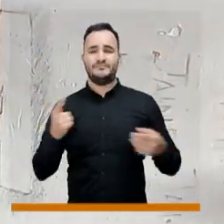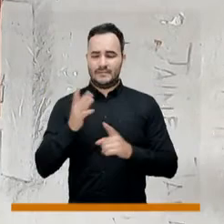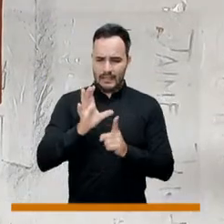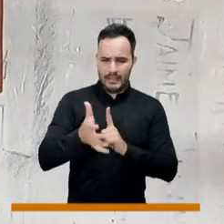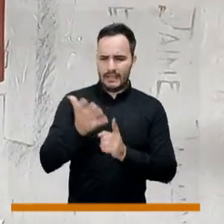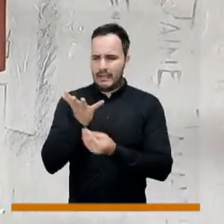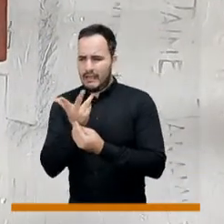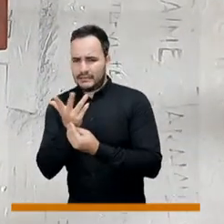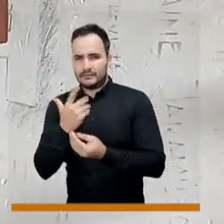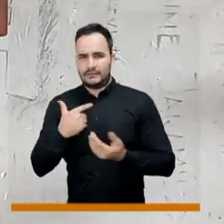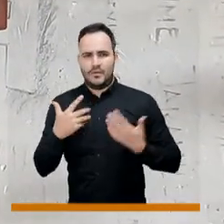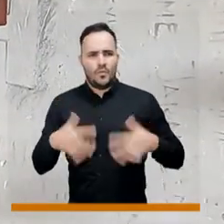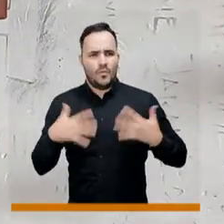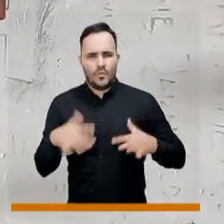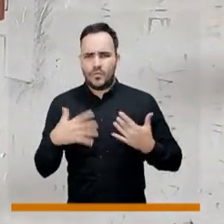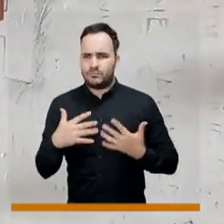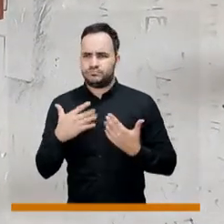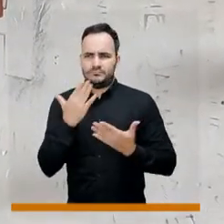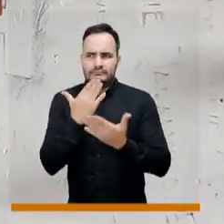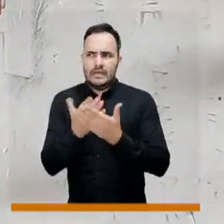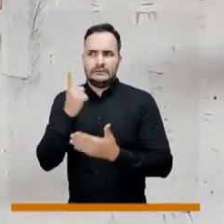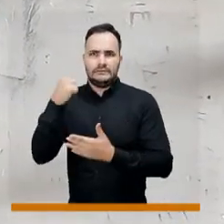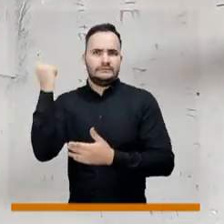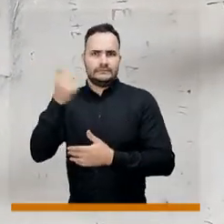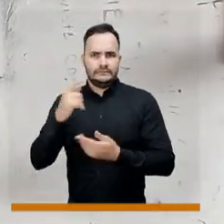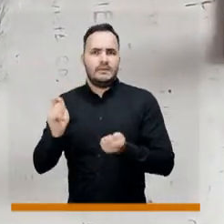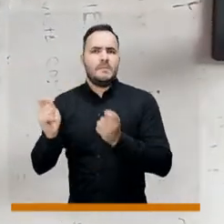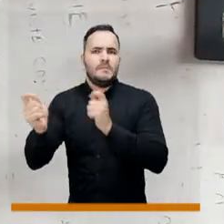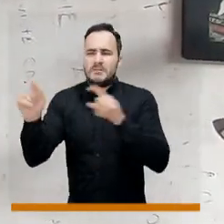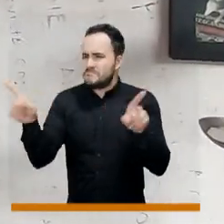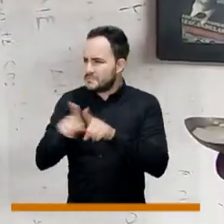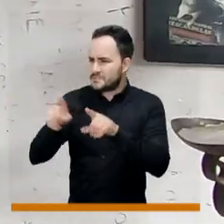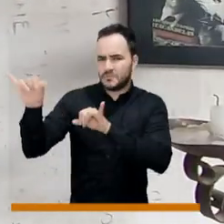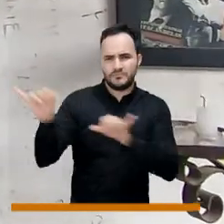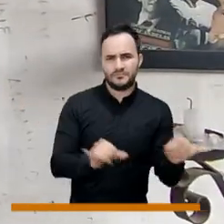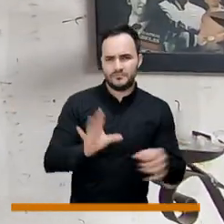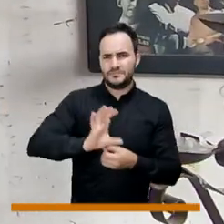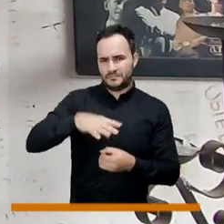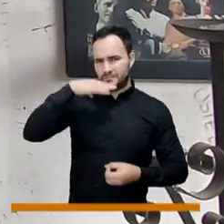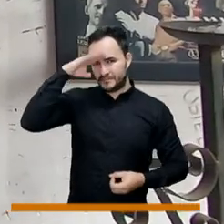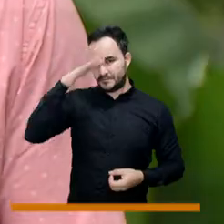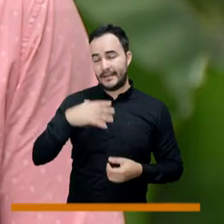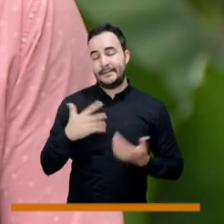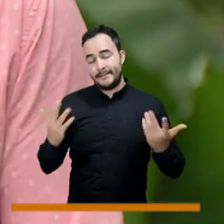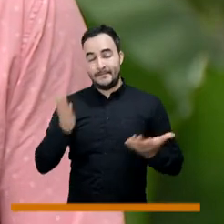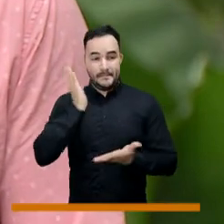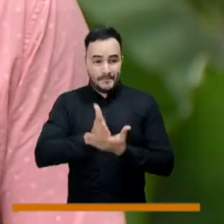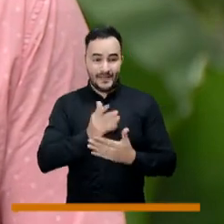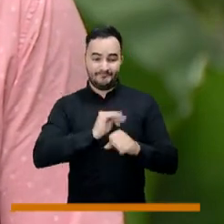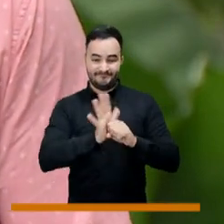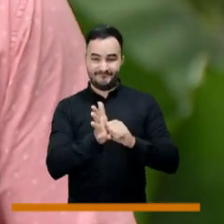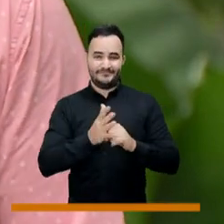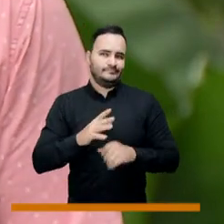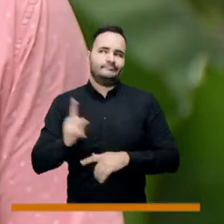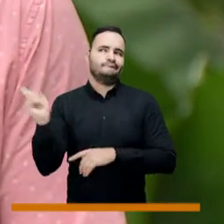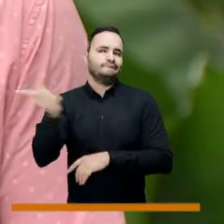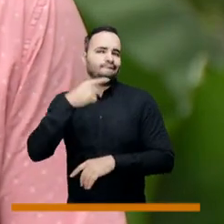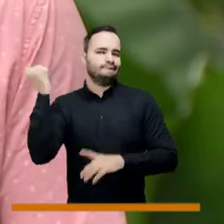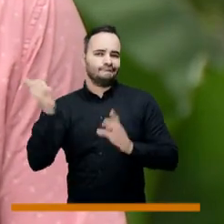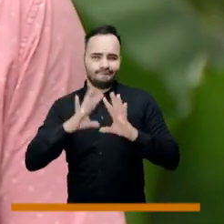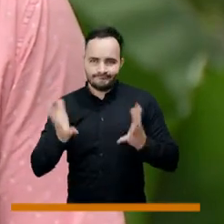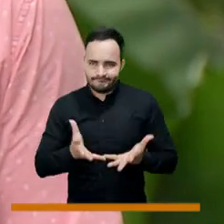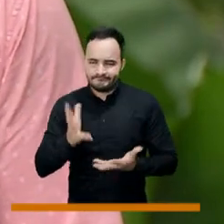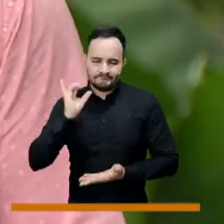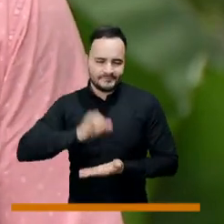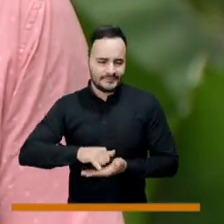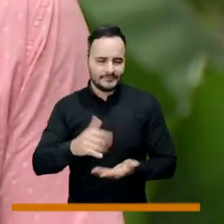transformado en ese caballito de batalla para poder salir como de este atolladero en que nos puso la pandemia. Tenemos siempre